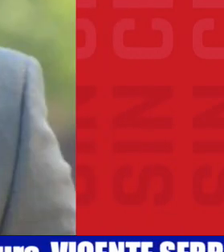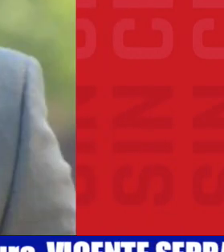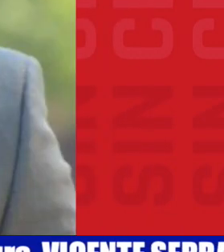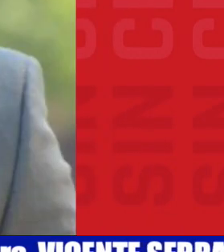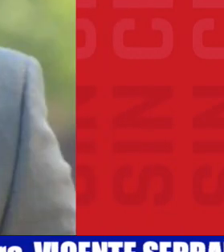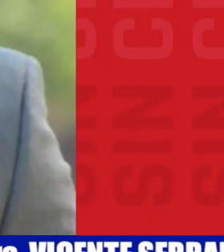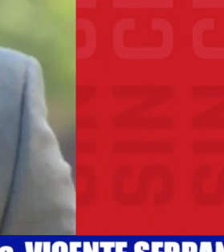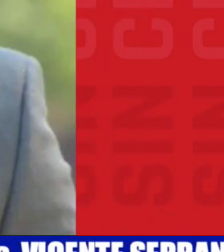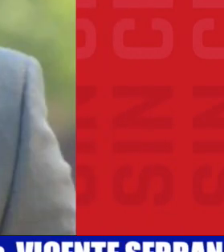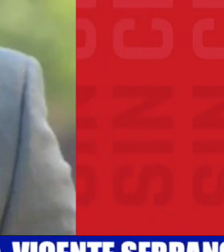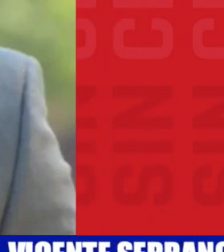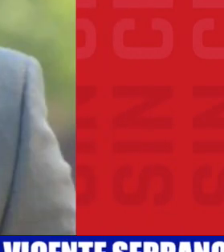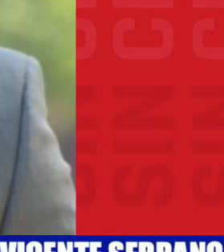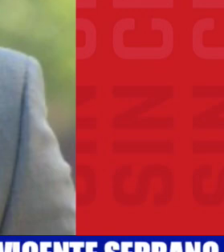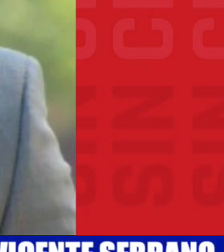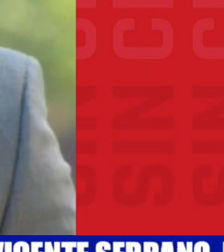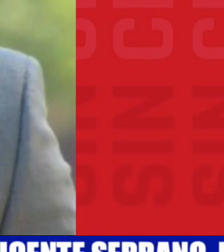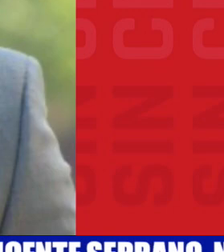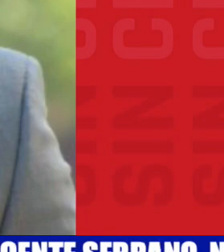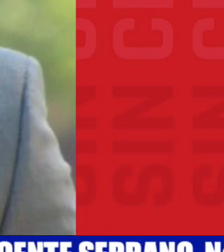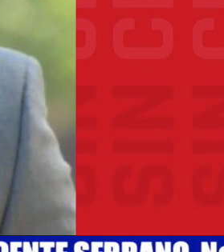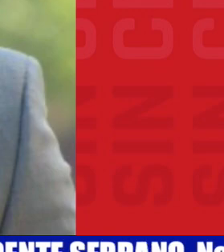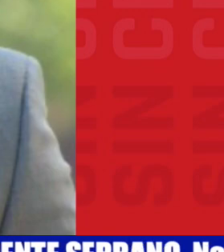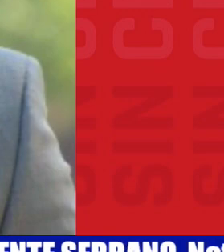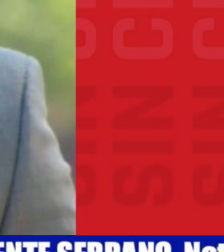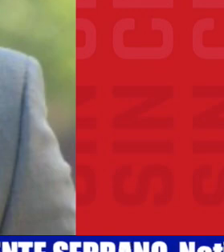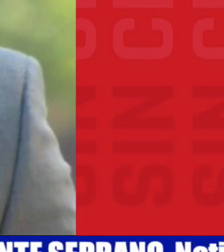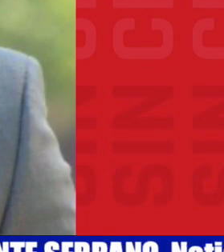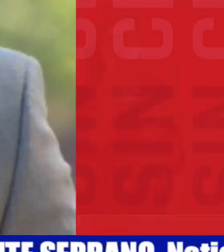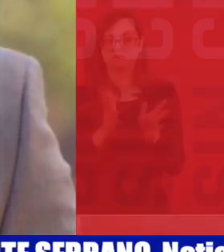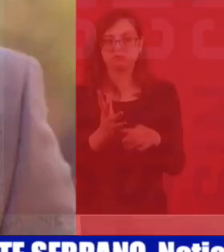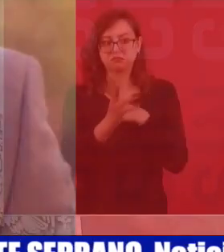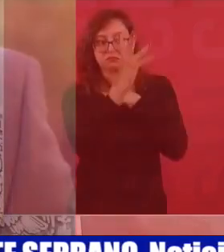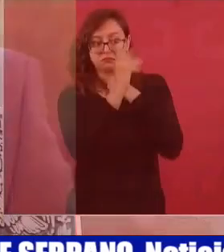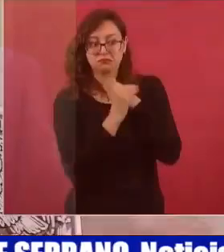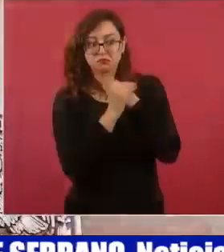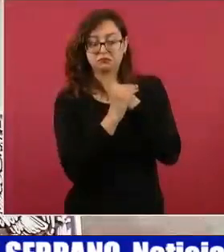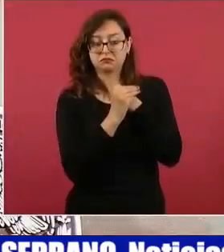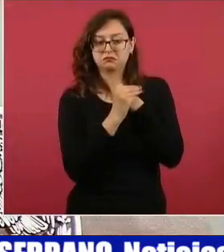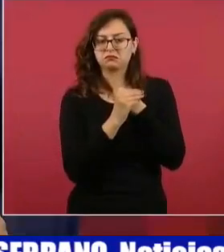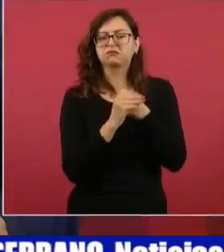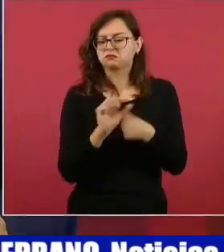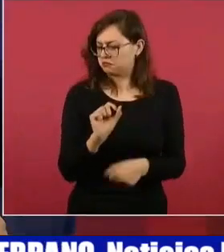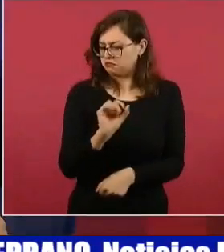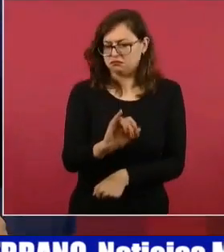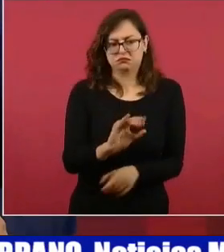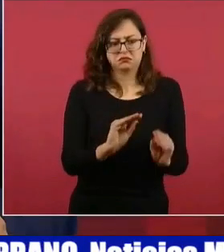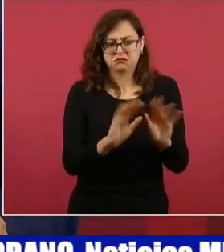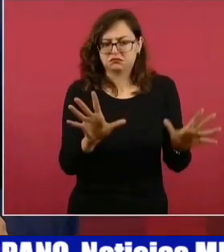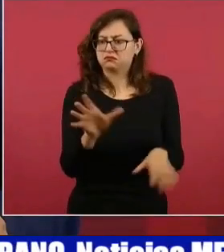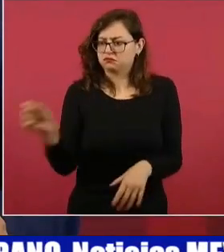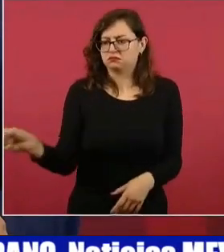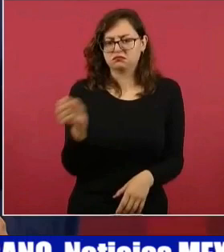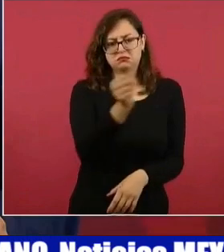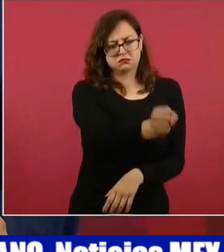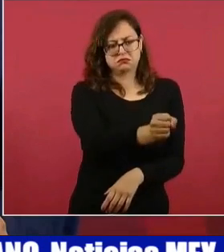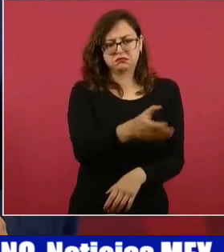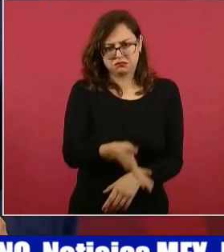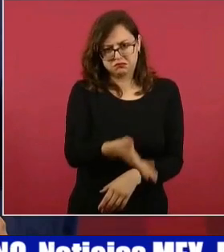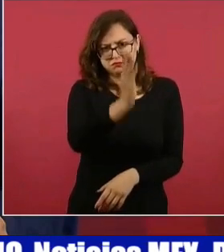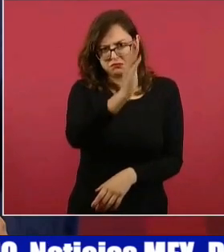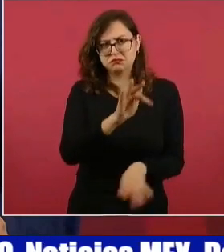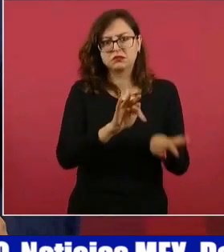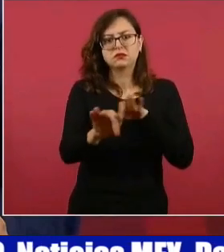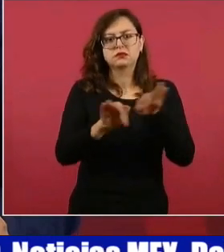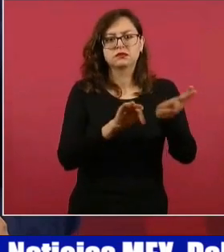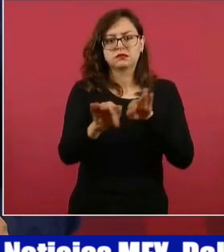emergencia como esta, que se le debe dar preferencia de agua a la gente en lugar de las empresas, ¿no? Eso es lo que dice el presidente